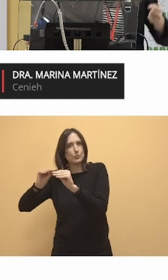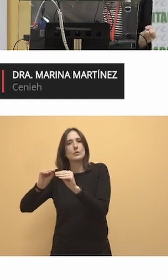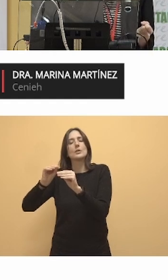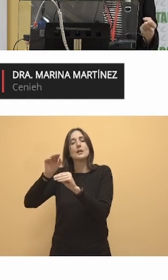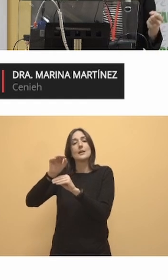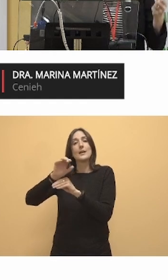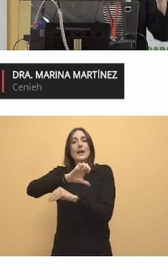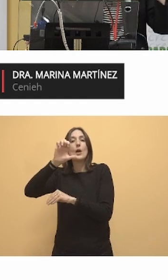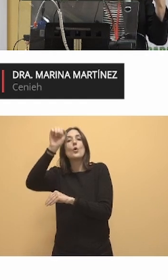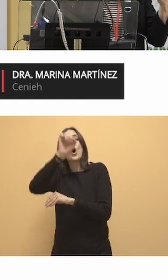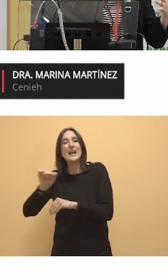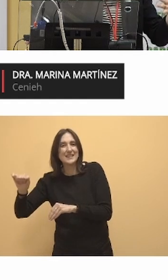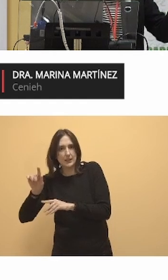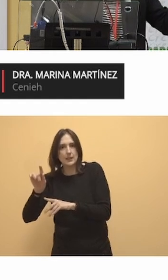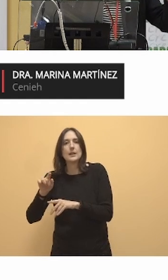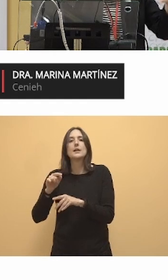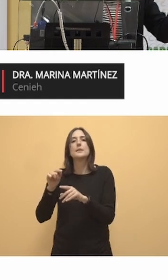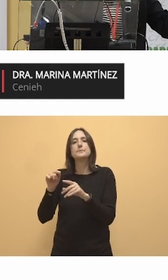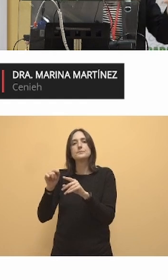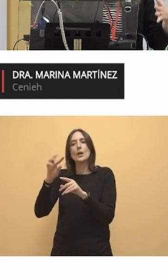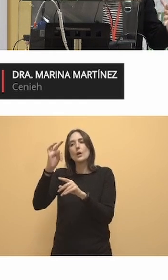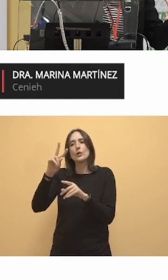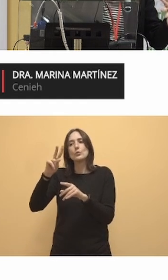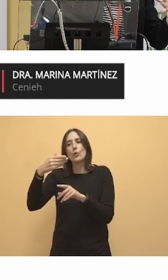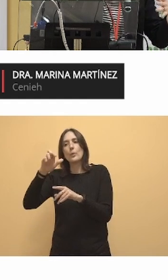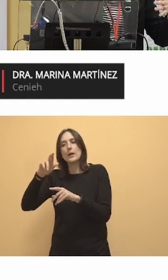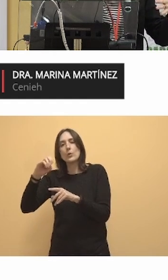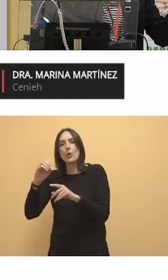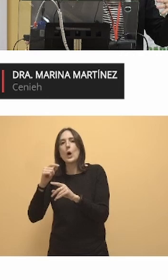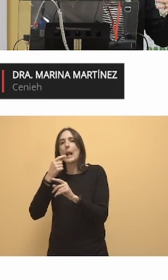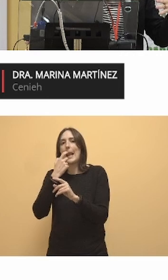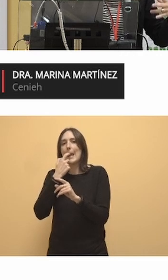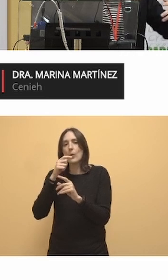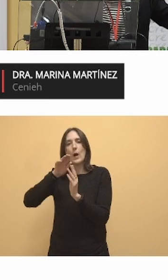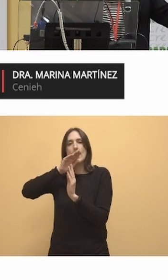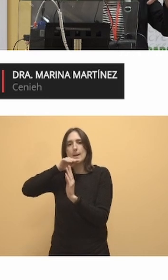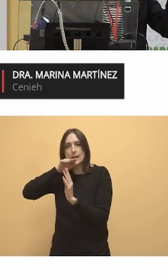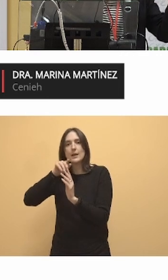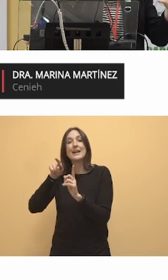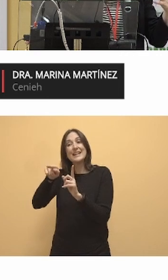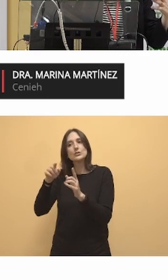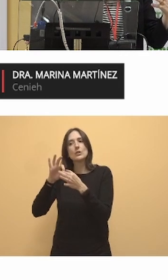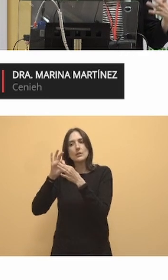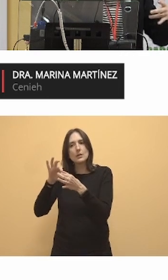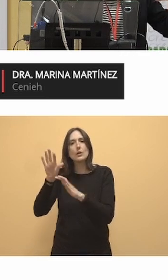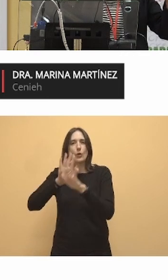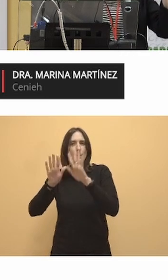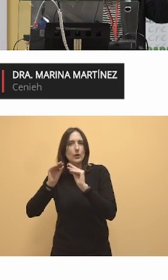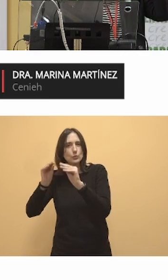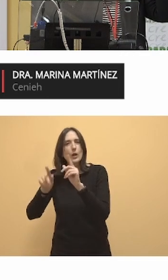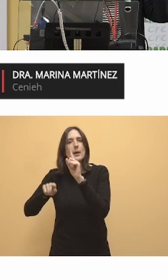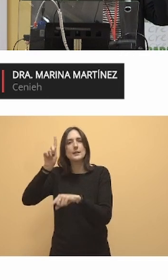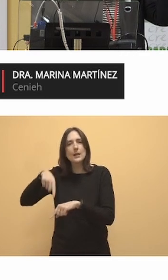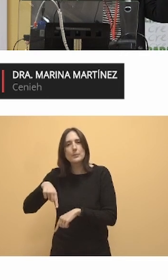euroasiáticas. El tubérculo lingual, todo esto viene asociado a esa complejidad y a ese mayor